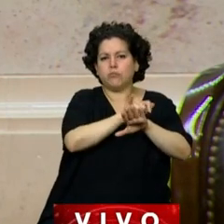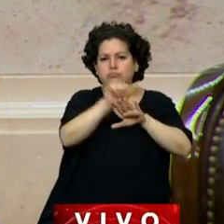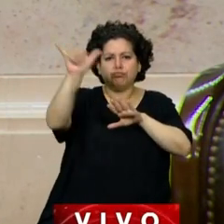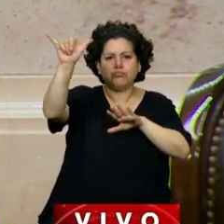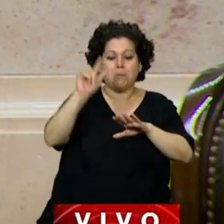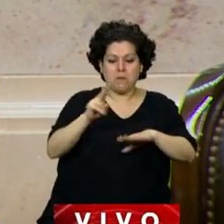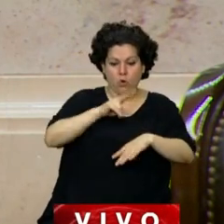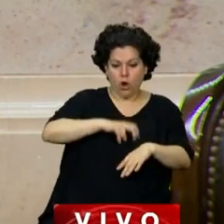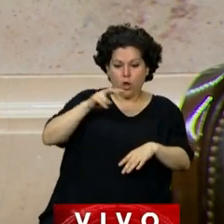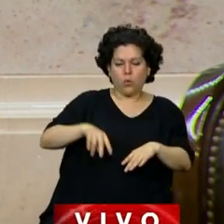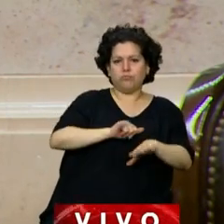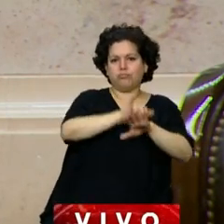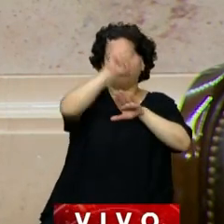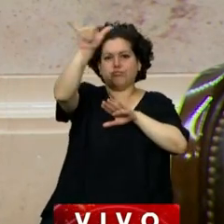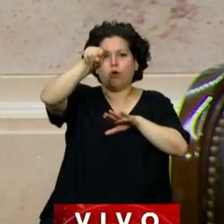la provincia de Neuquén.